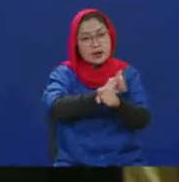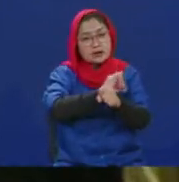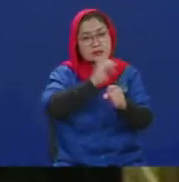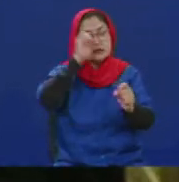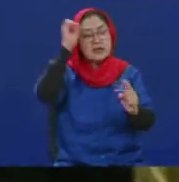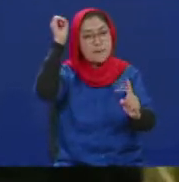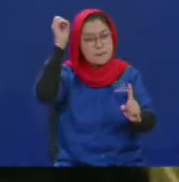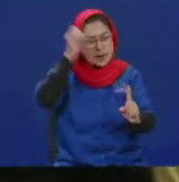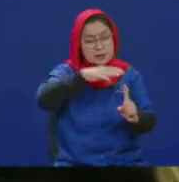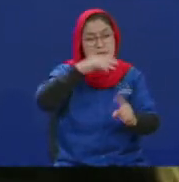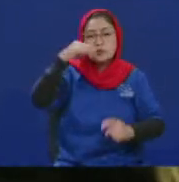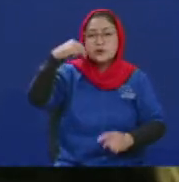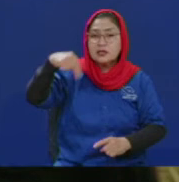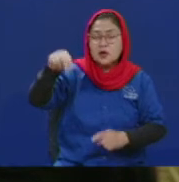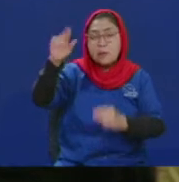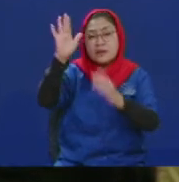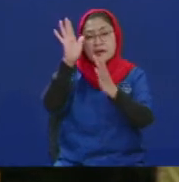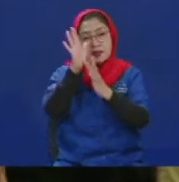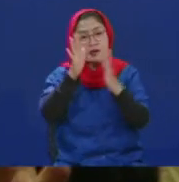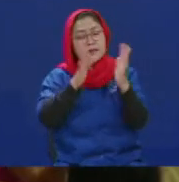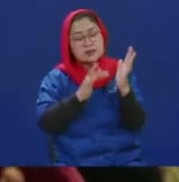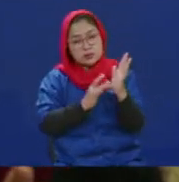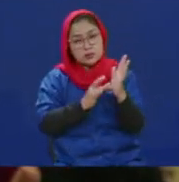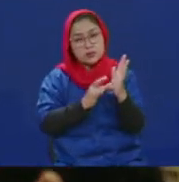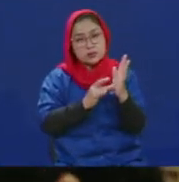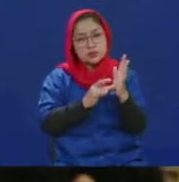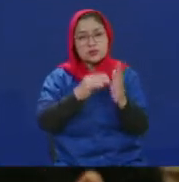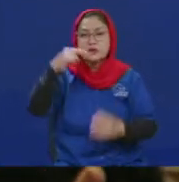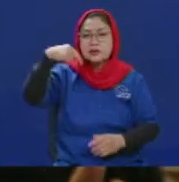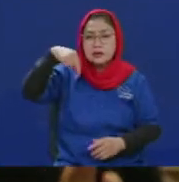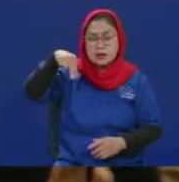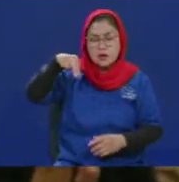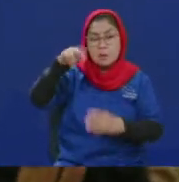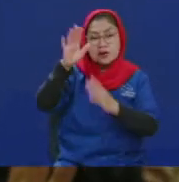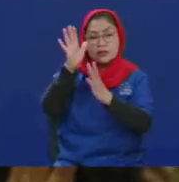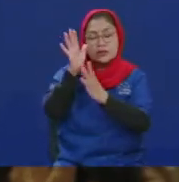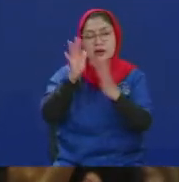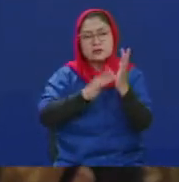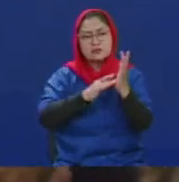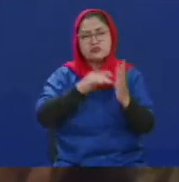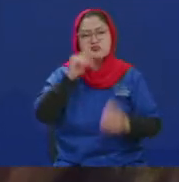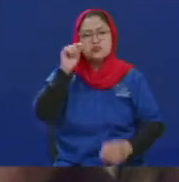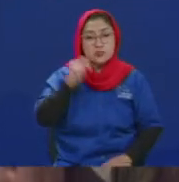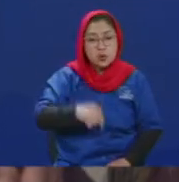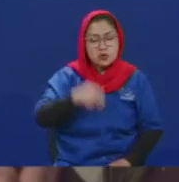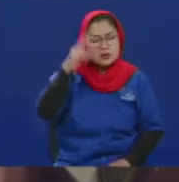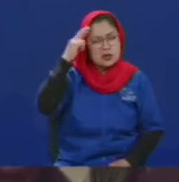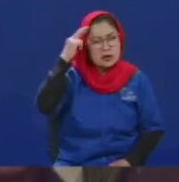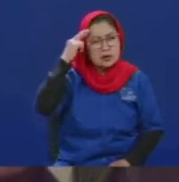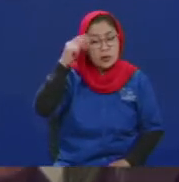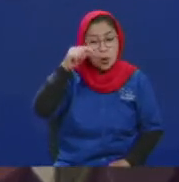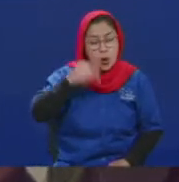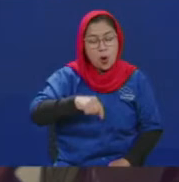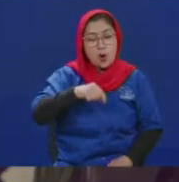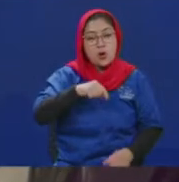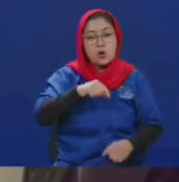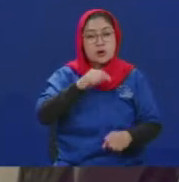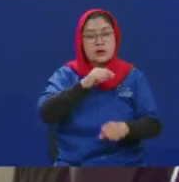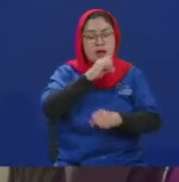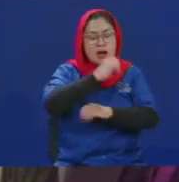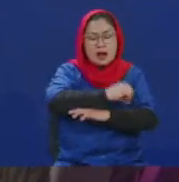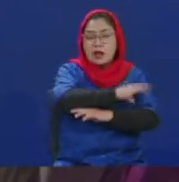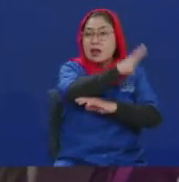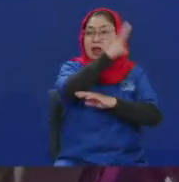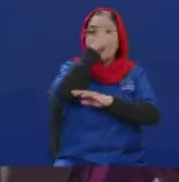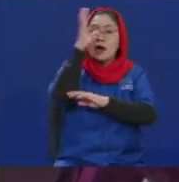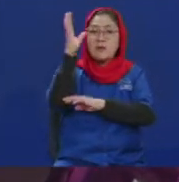en el nombre de Jesús. En el nombre de Jesús te recuerdo que hoy en la mañana se activó una nueva